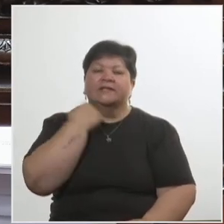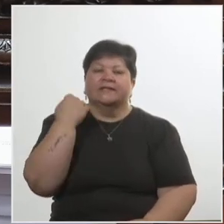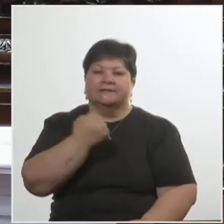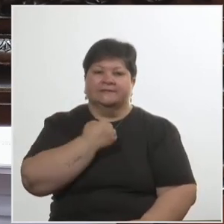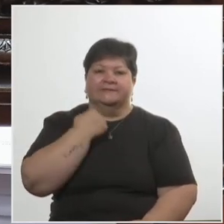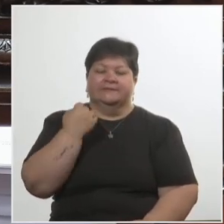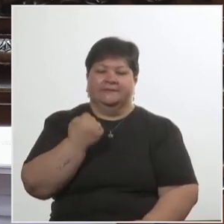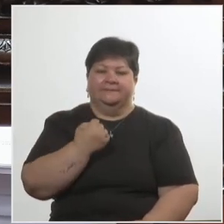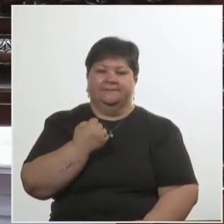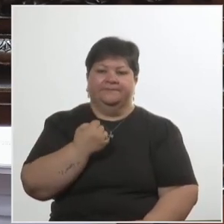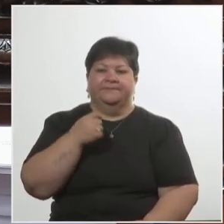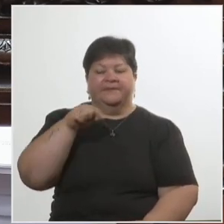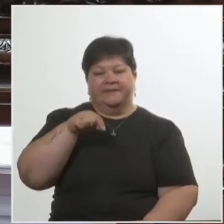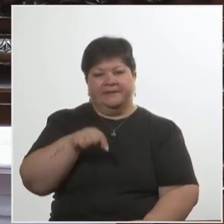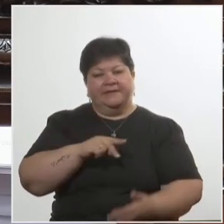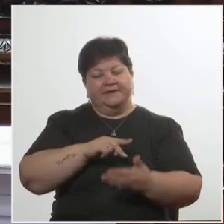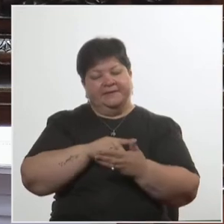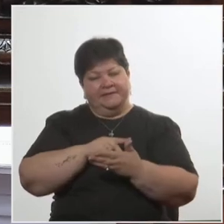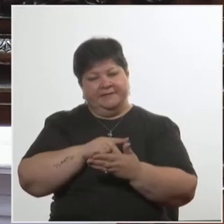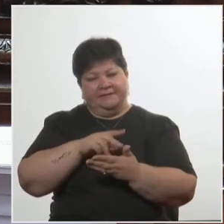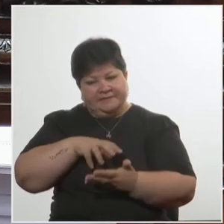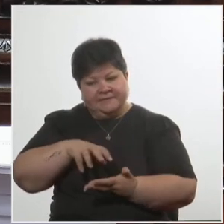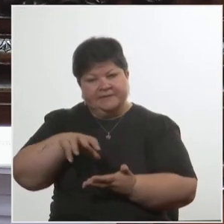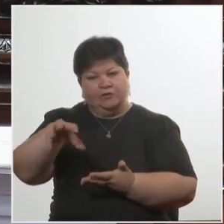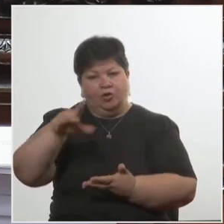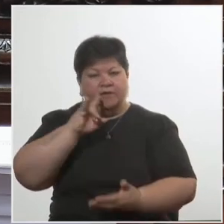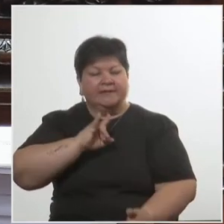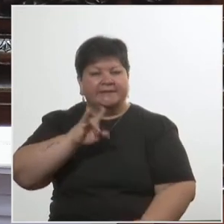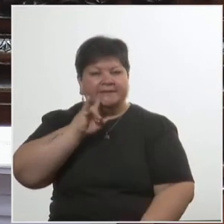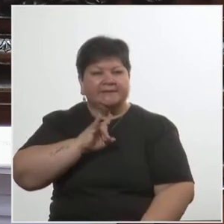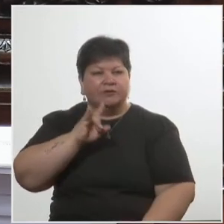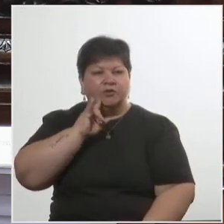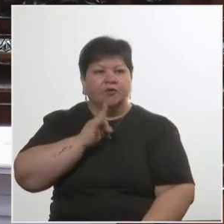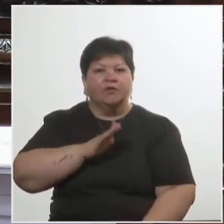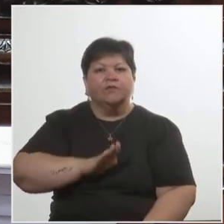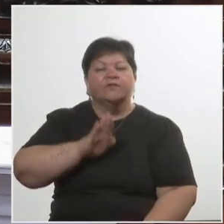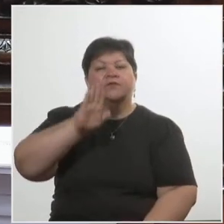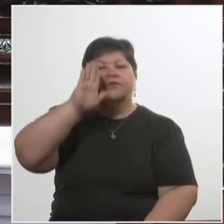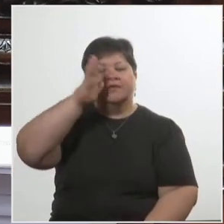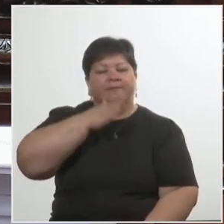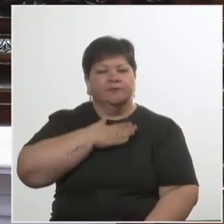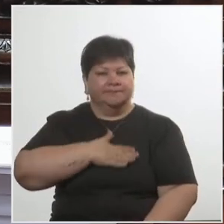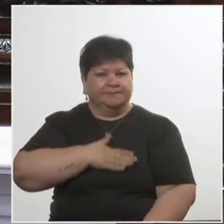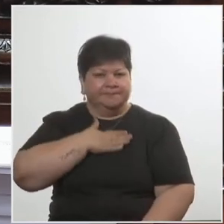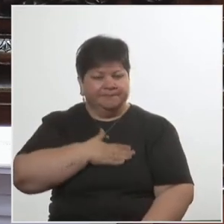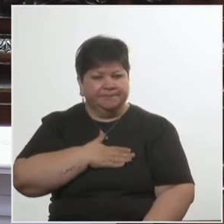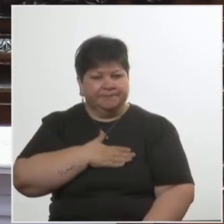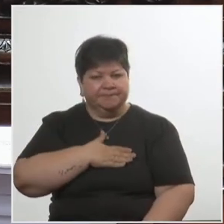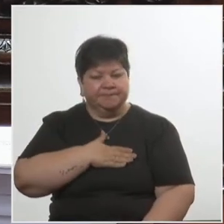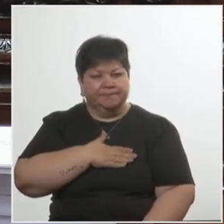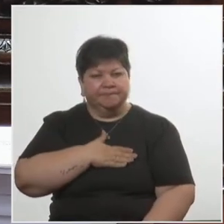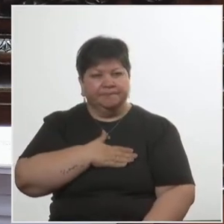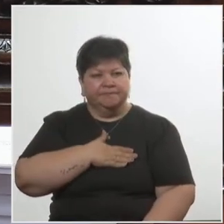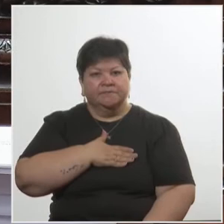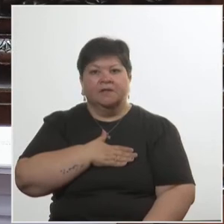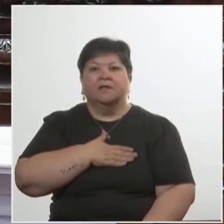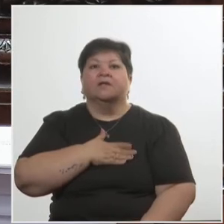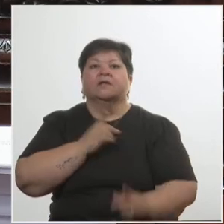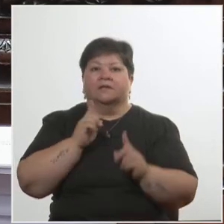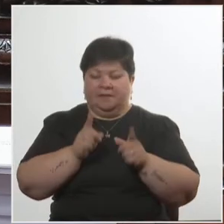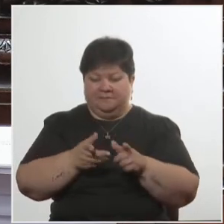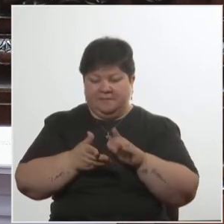de este de este sector Así que votamos con beneplácito vamos a votar las minutas